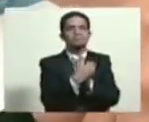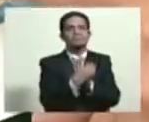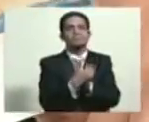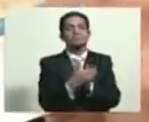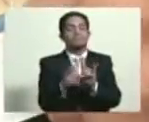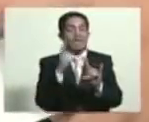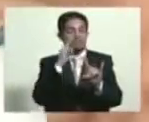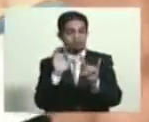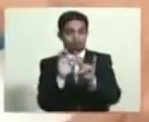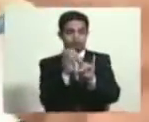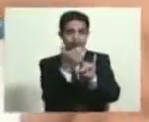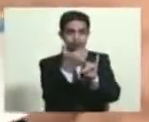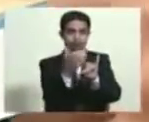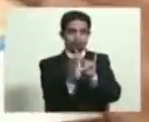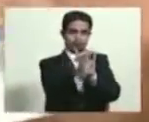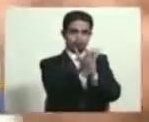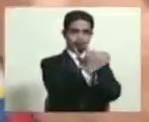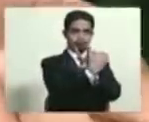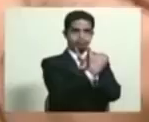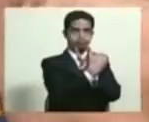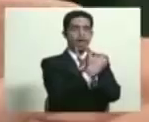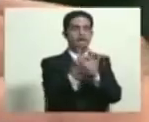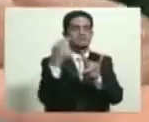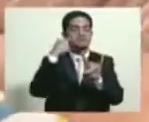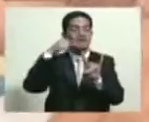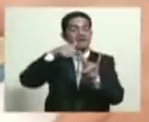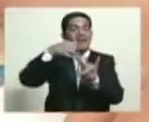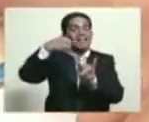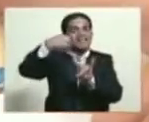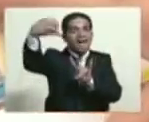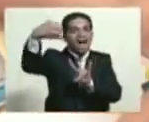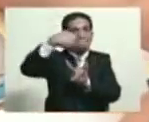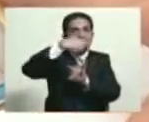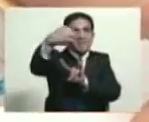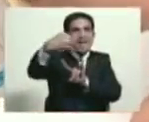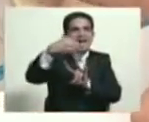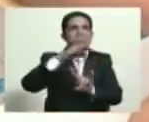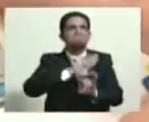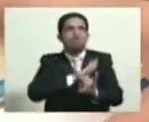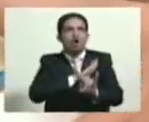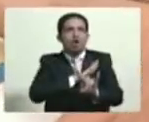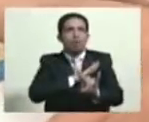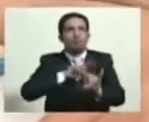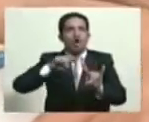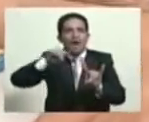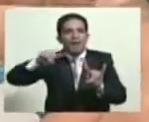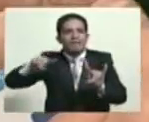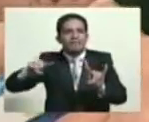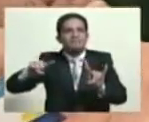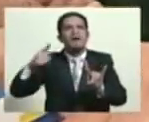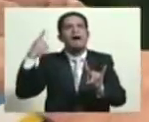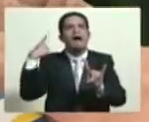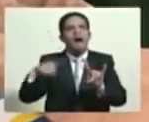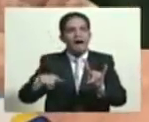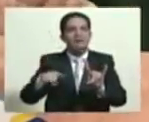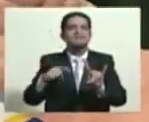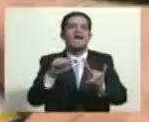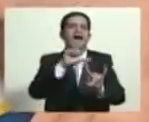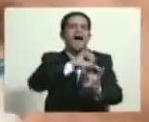Entre los aislantes de cerámica y el cable que transmite la electricidad, hay